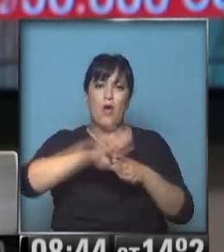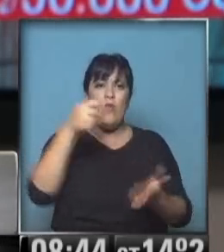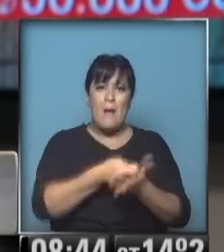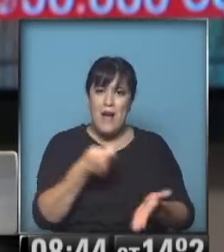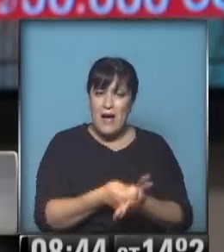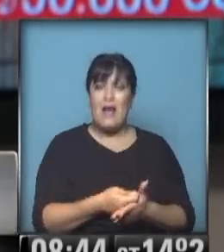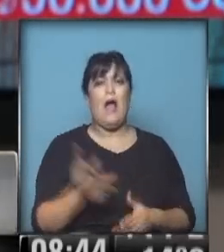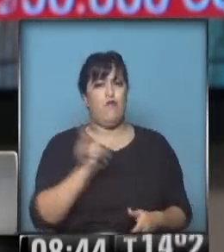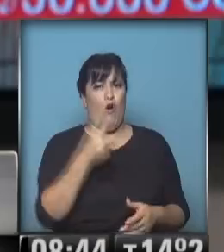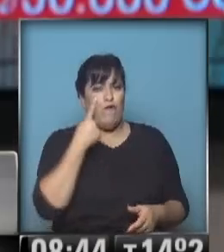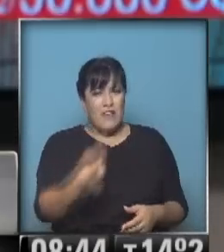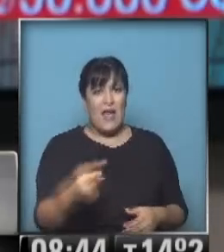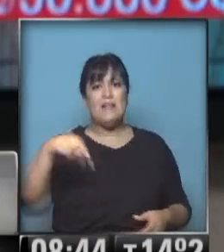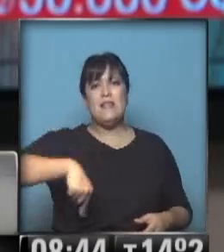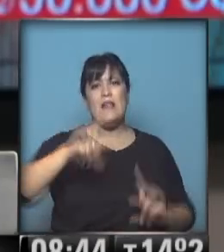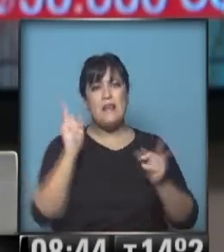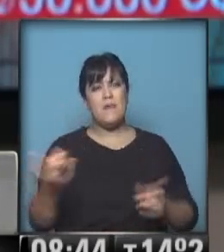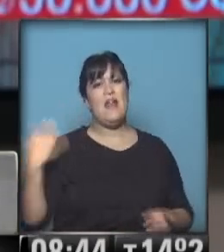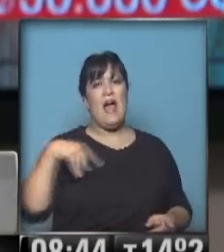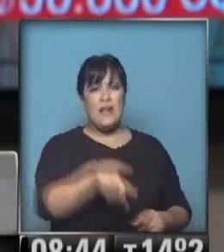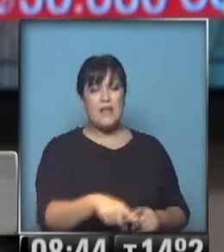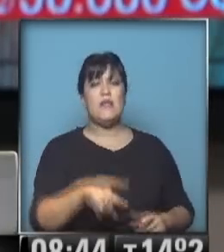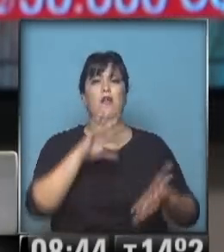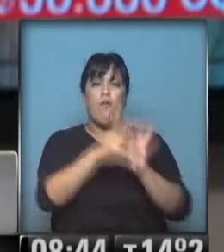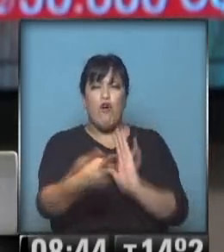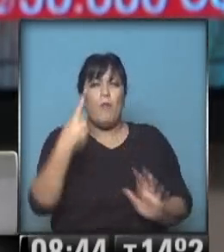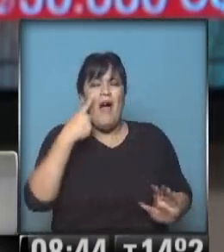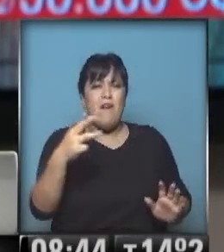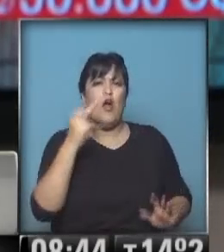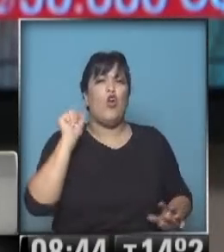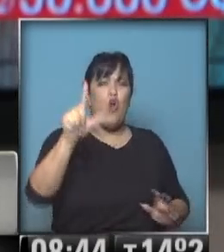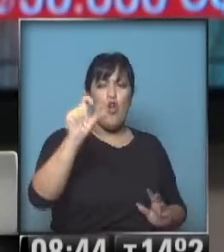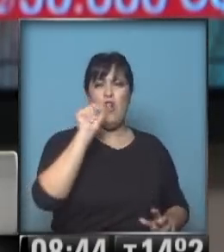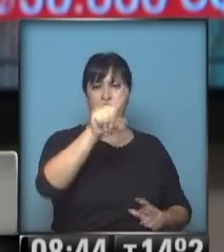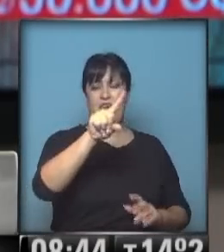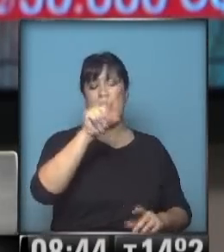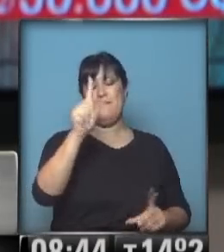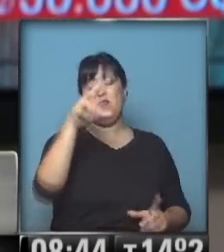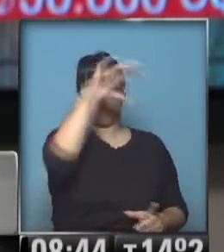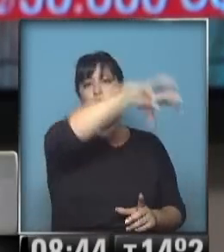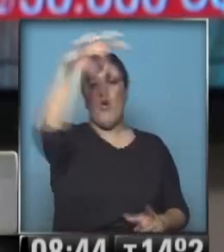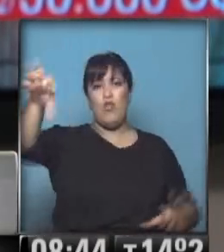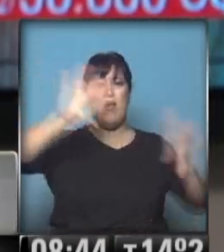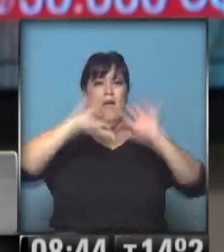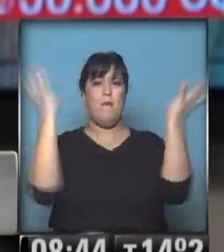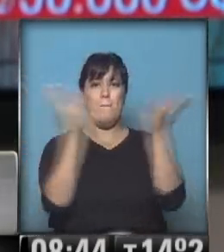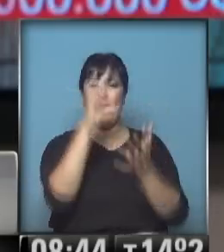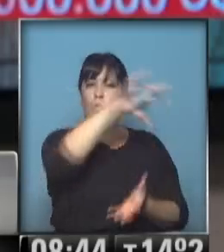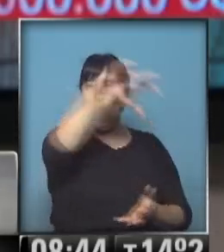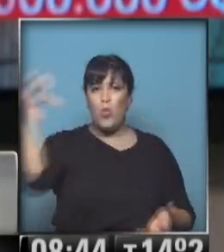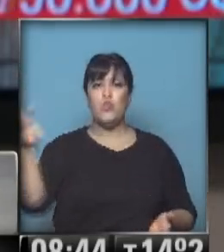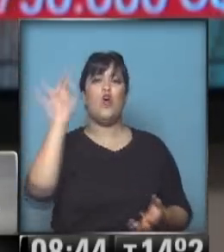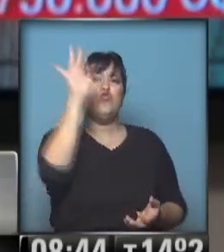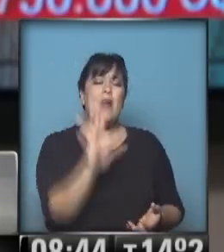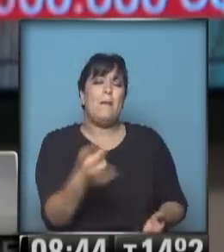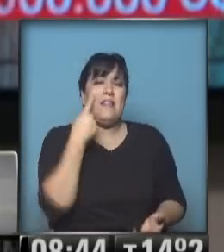sino fíjate vos Está planteando también un cuestionamiento A qué rol están cumpliendo estos organismos internacionales simplemente viendo